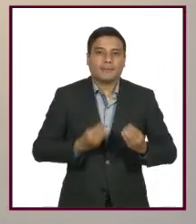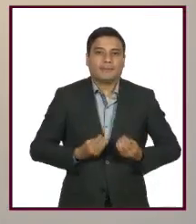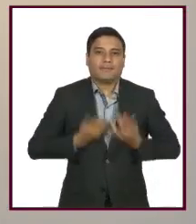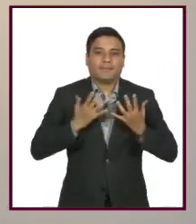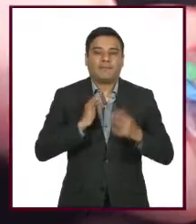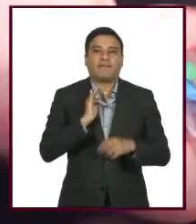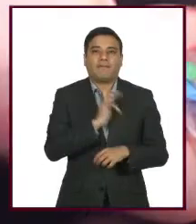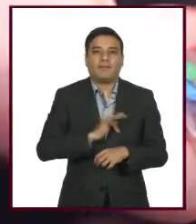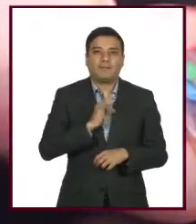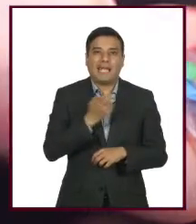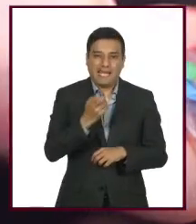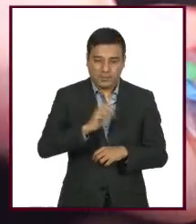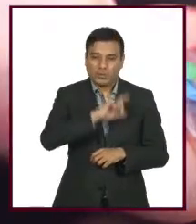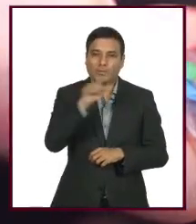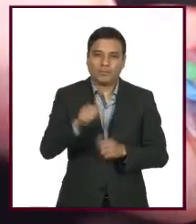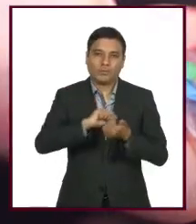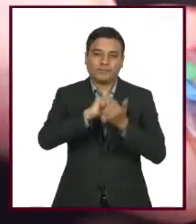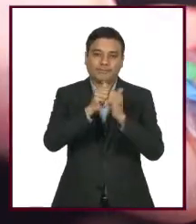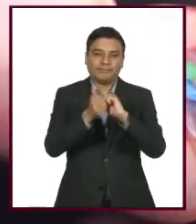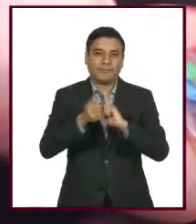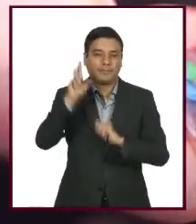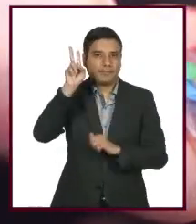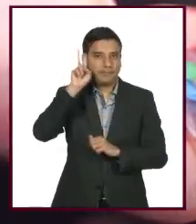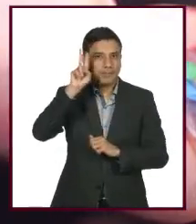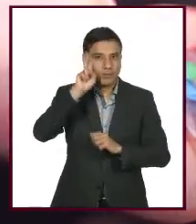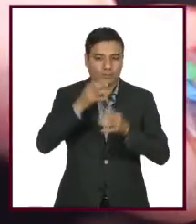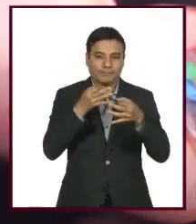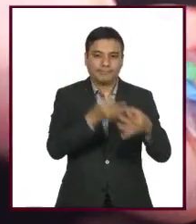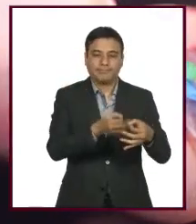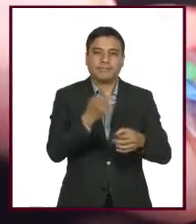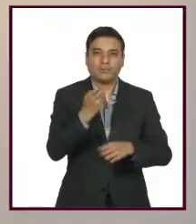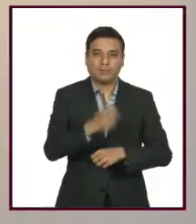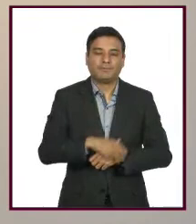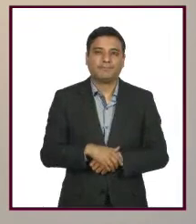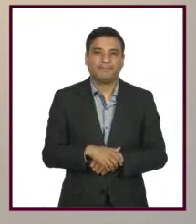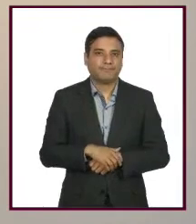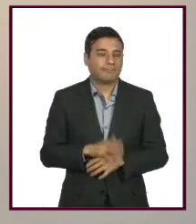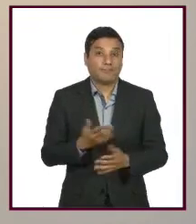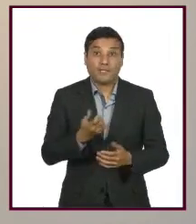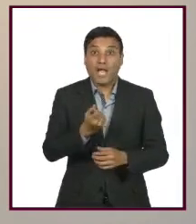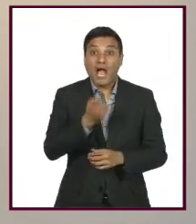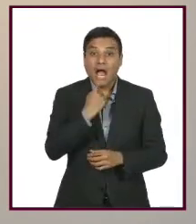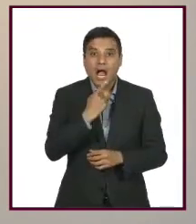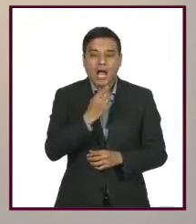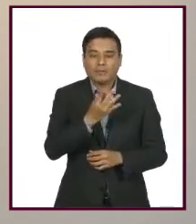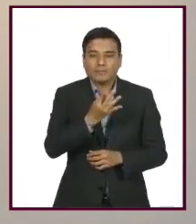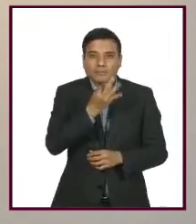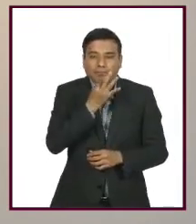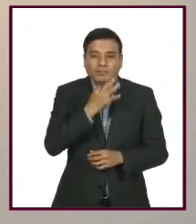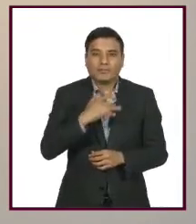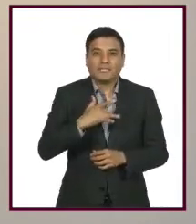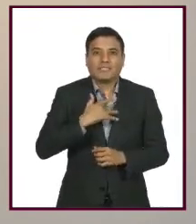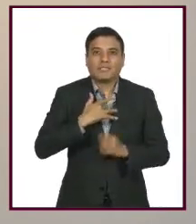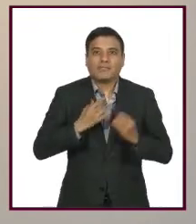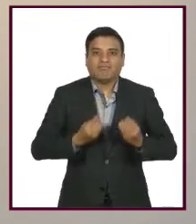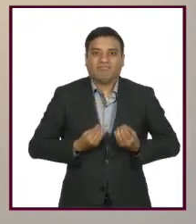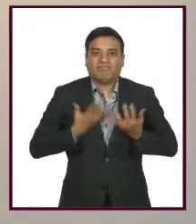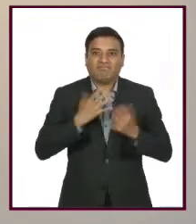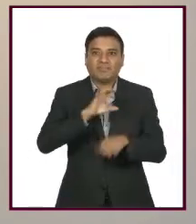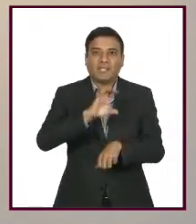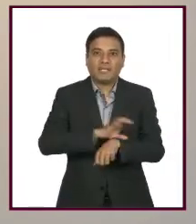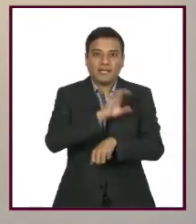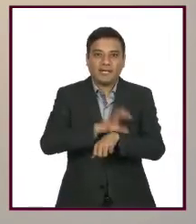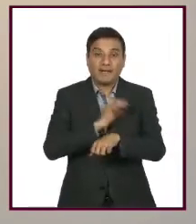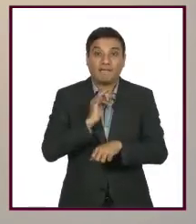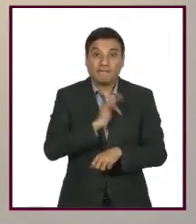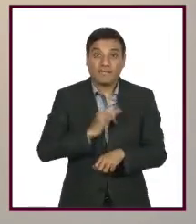la adicción. Y de ahí se genera la adicción, porque como es una sensación casi inmediata, eufórica y de placer, pues eso hace que